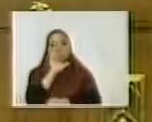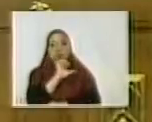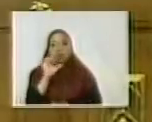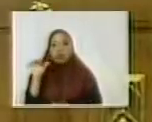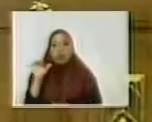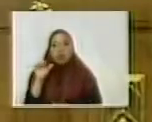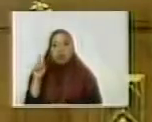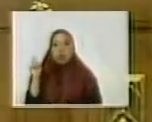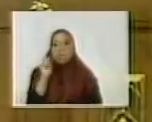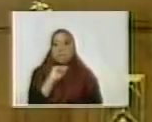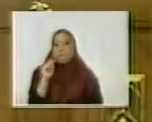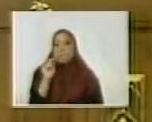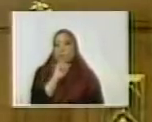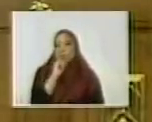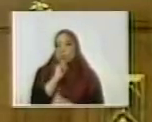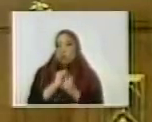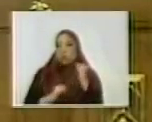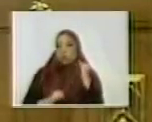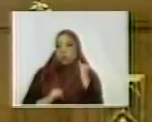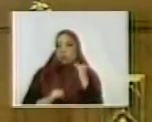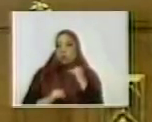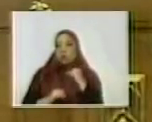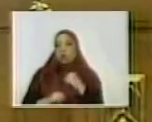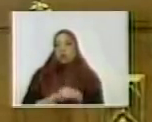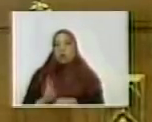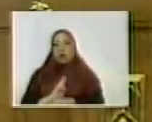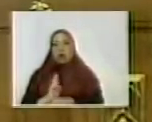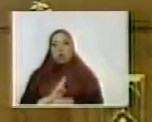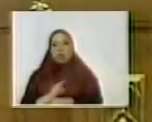últimos meses y más recientemente